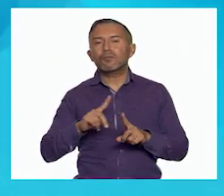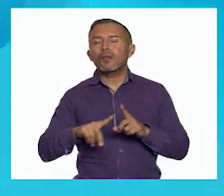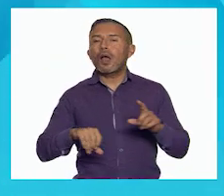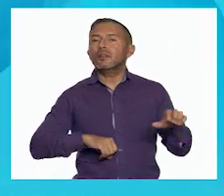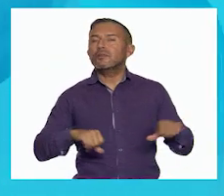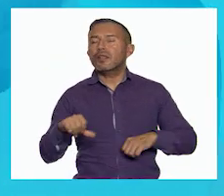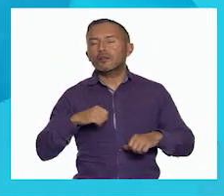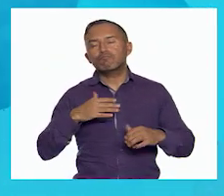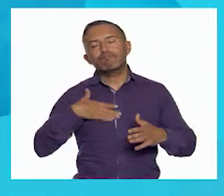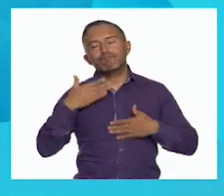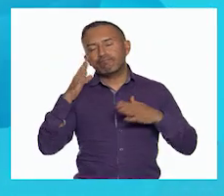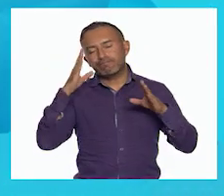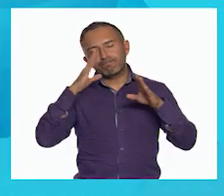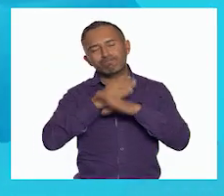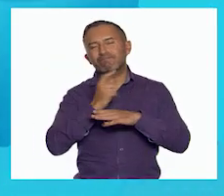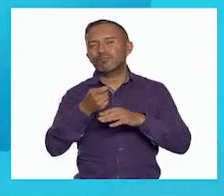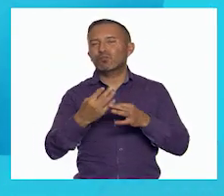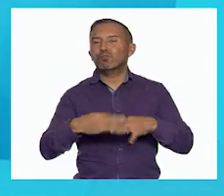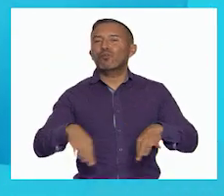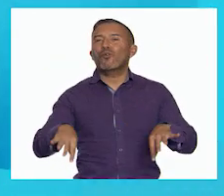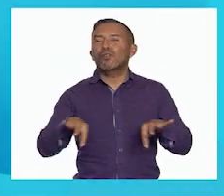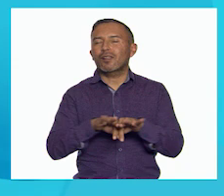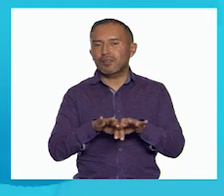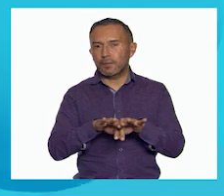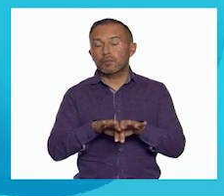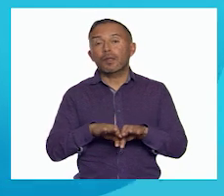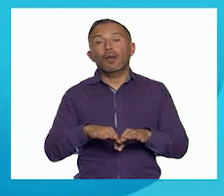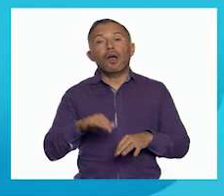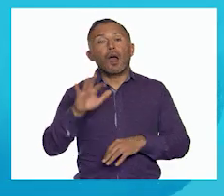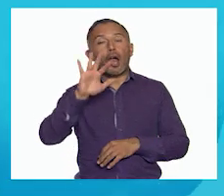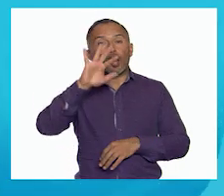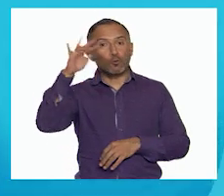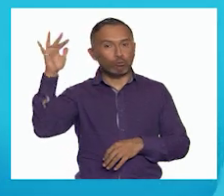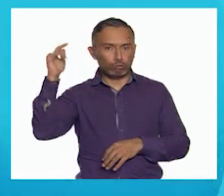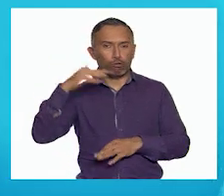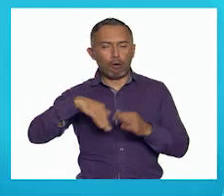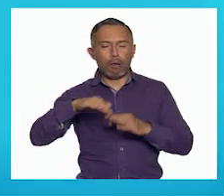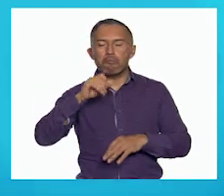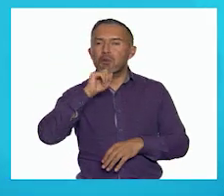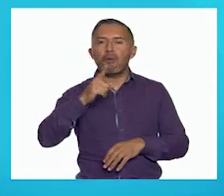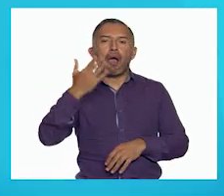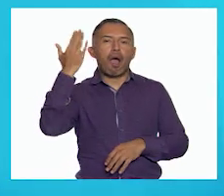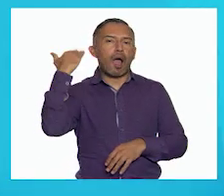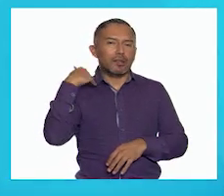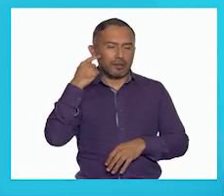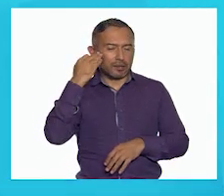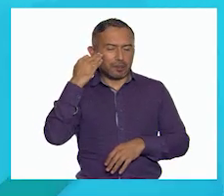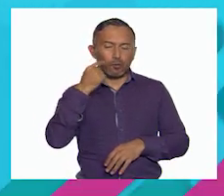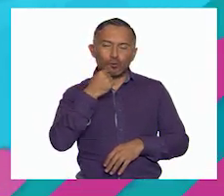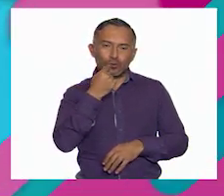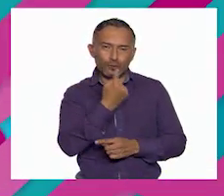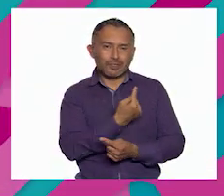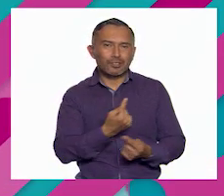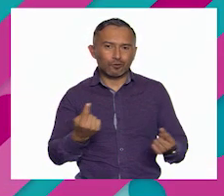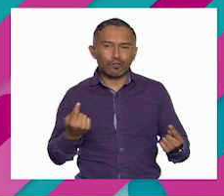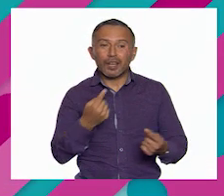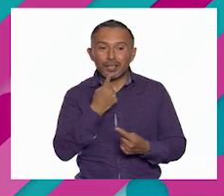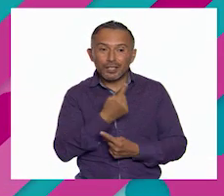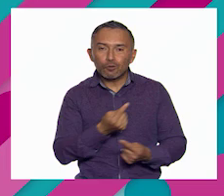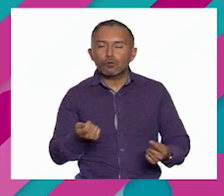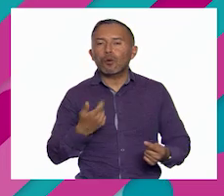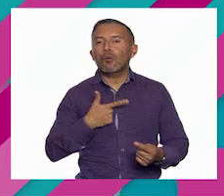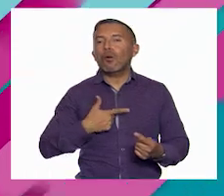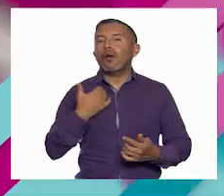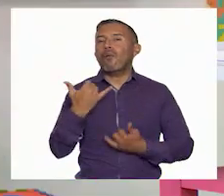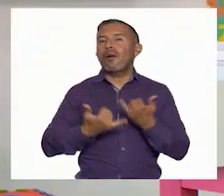muy importantes para las personas y todos los adultos alguna vez fueron niños y cuando eran niños jugaban a muchas